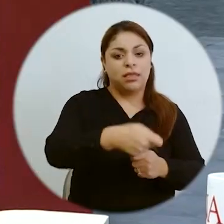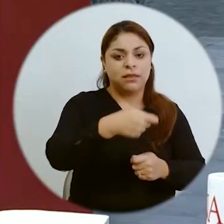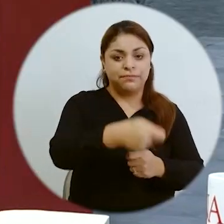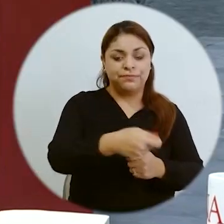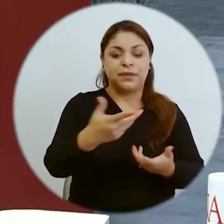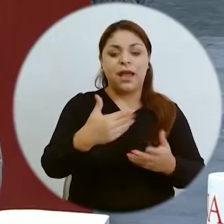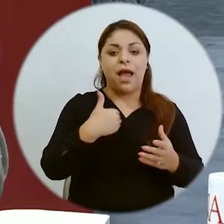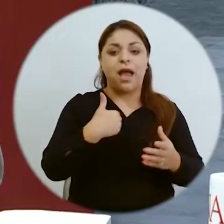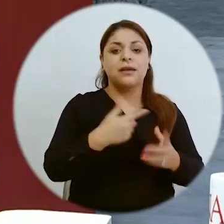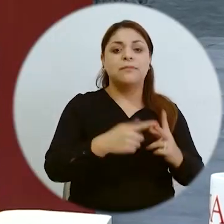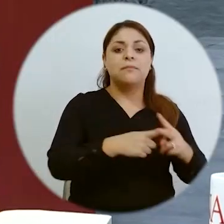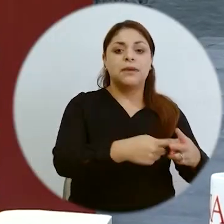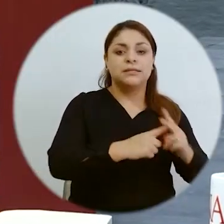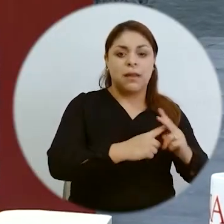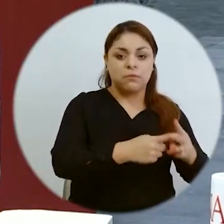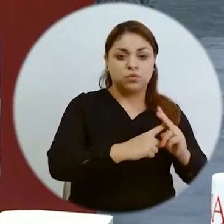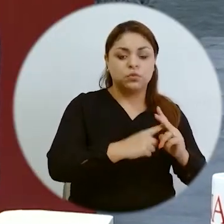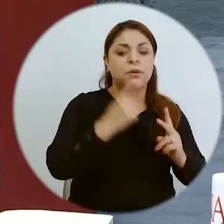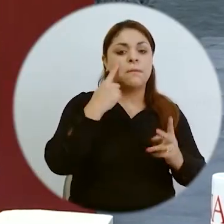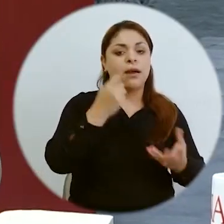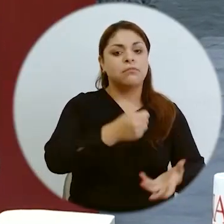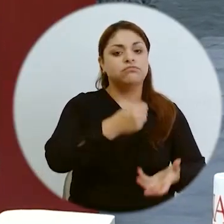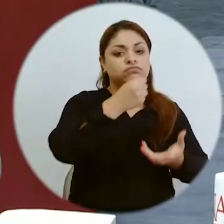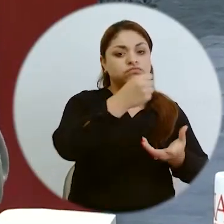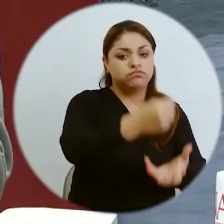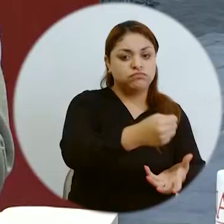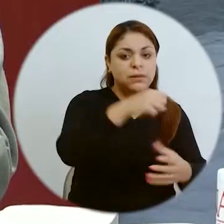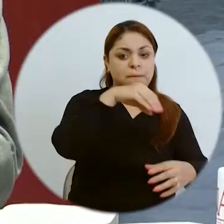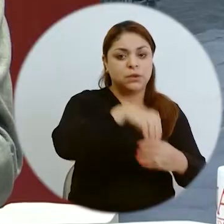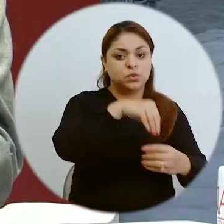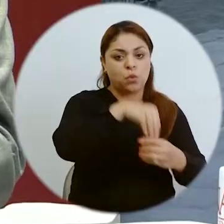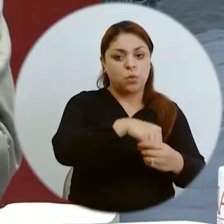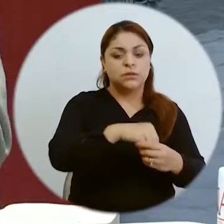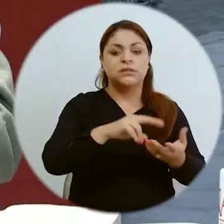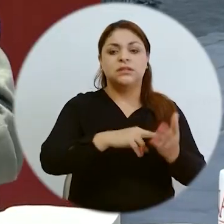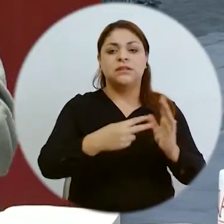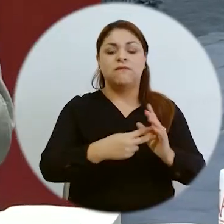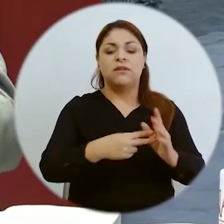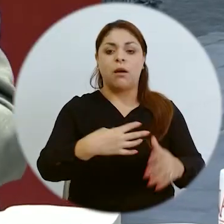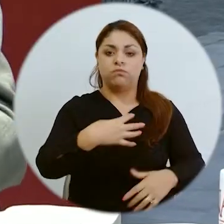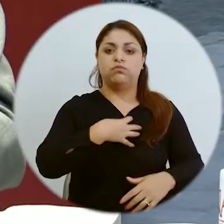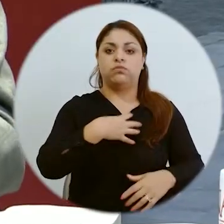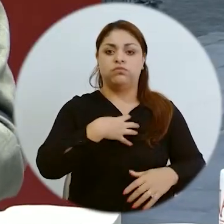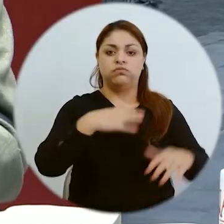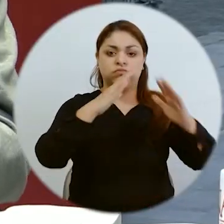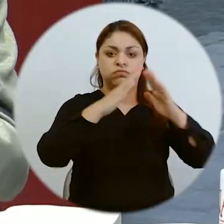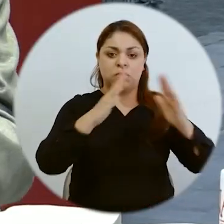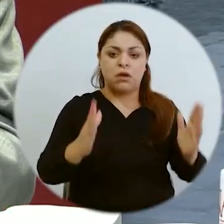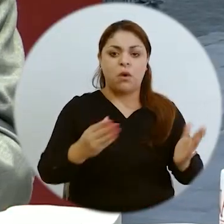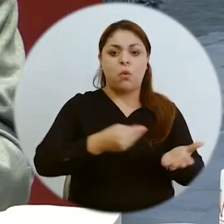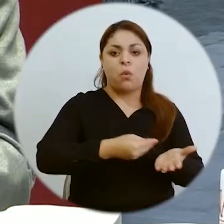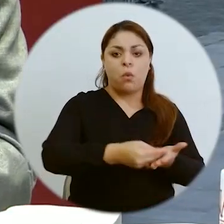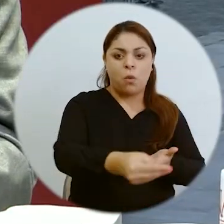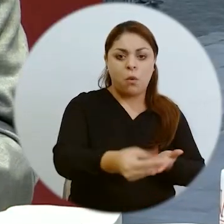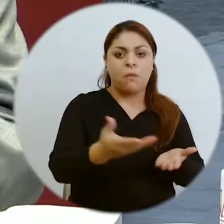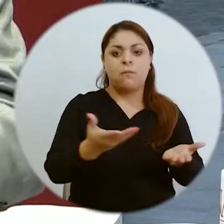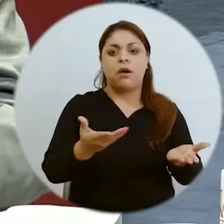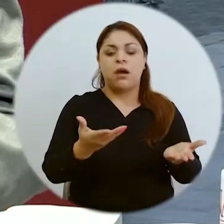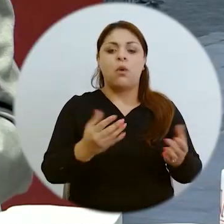decía don Danilo, tenemos préstamos para inversión, que es todo aquello, la parte patrimonial, lo que compra